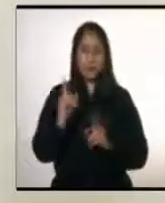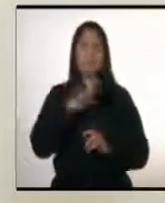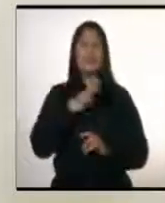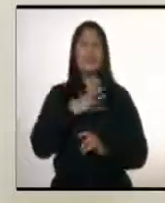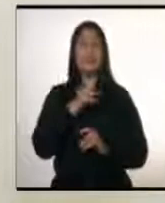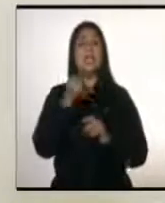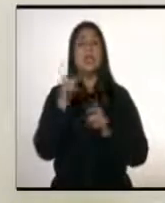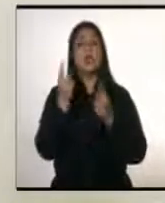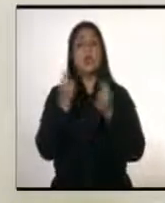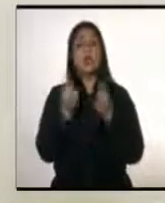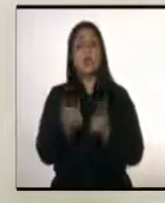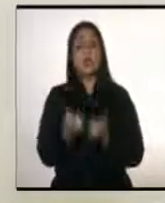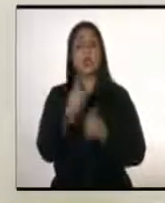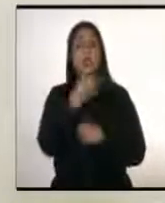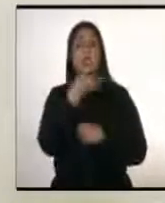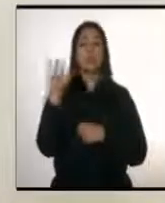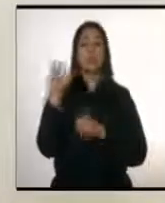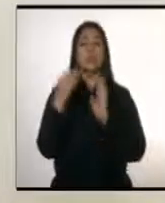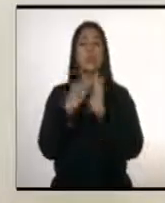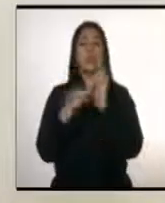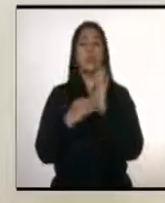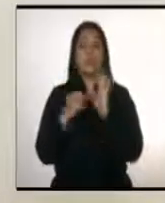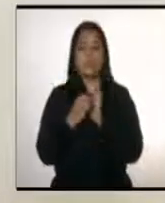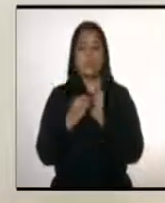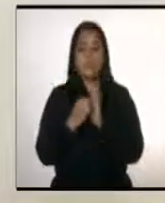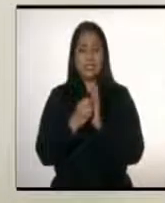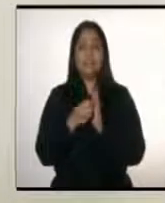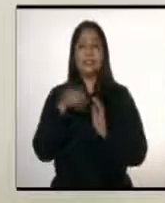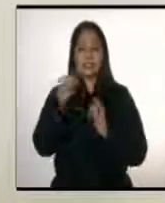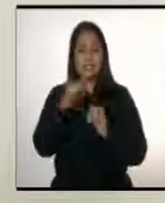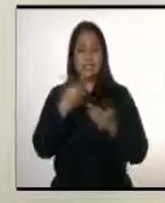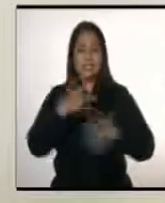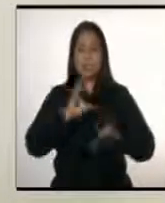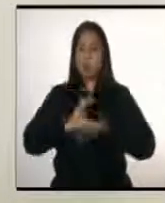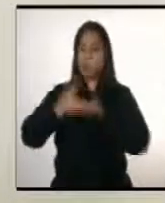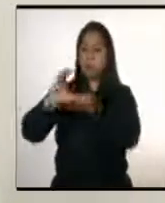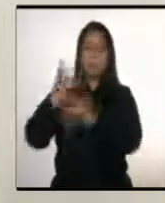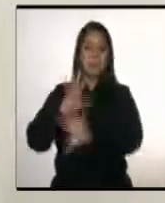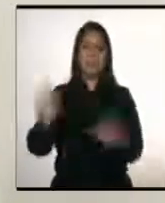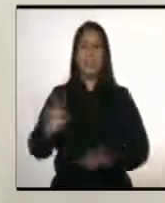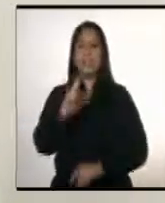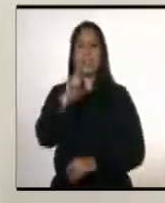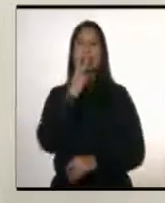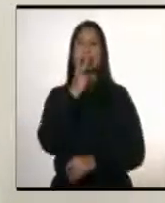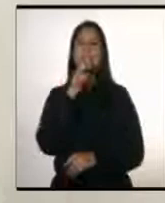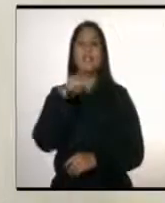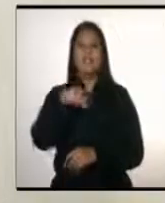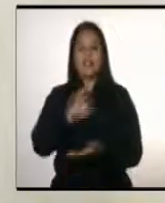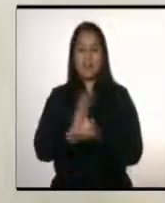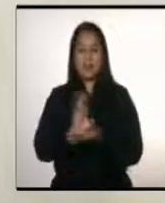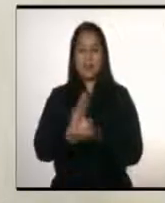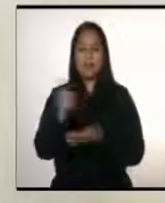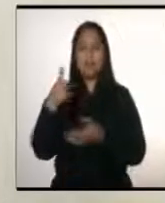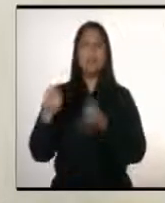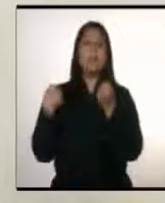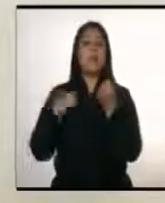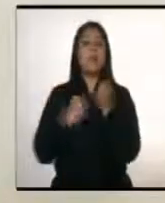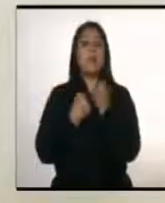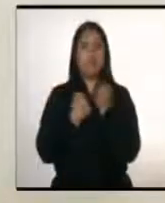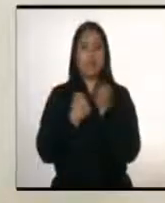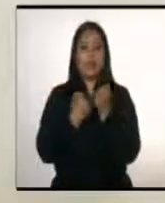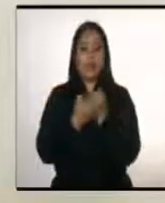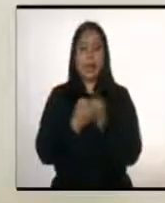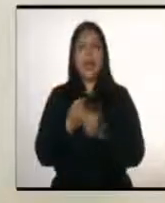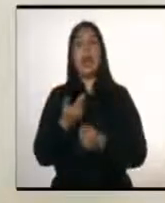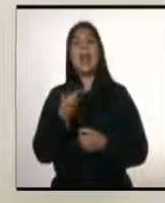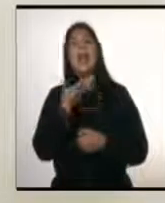quetzales que ya están disponibles a través del Crédito Hipotecario Nacional para apoyar a la micro y pequeña, perdón, a la mediana y